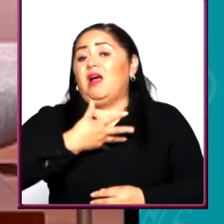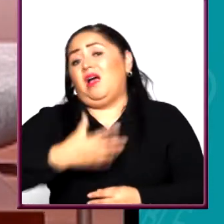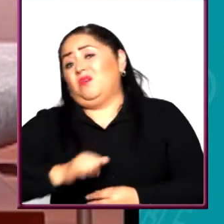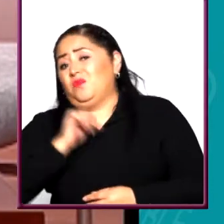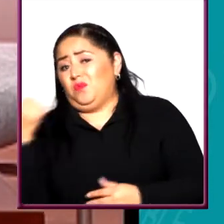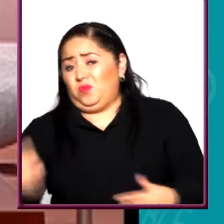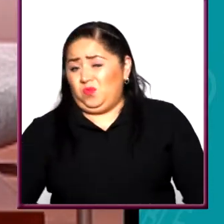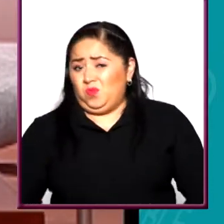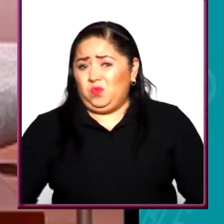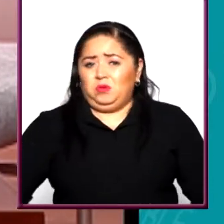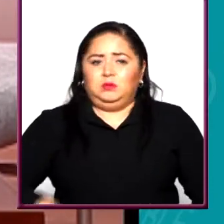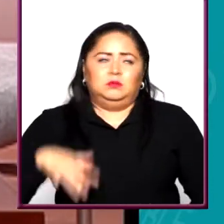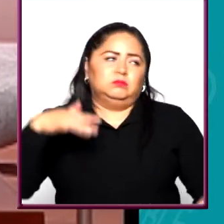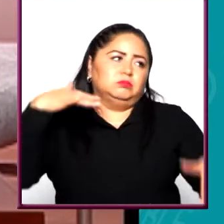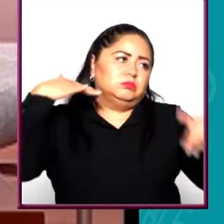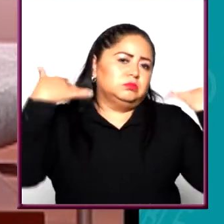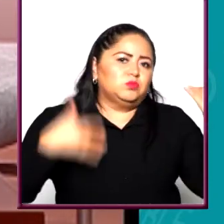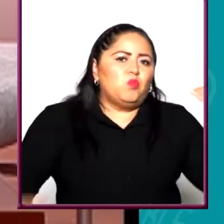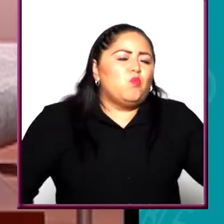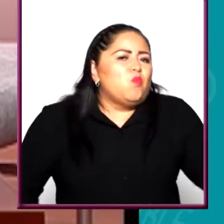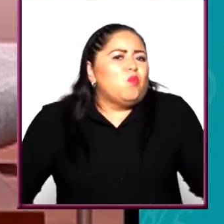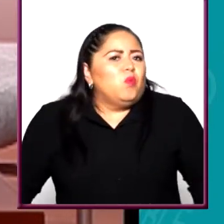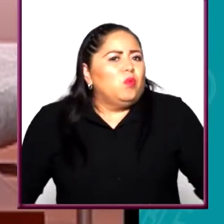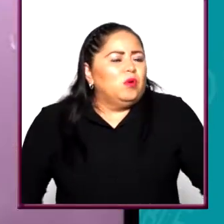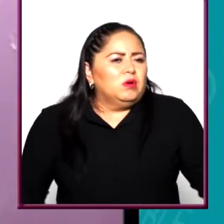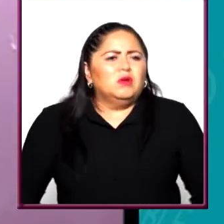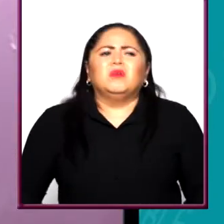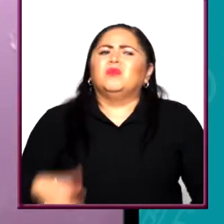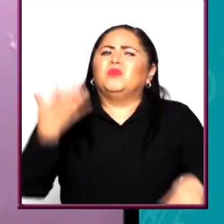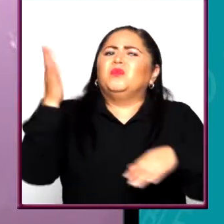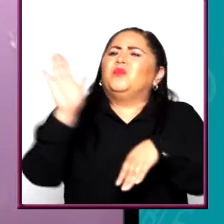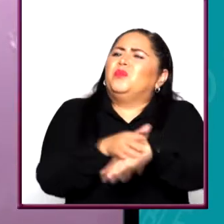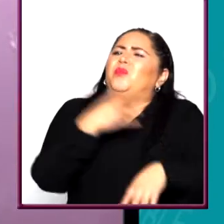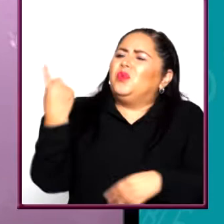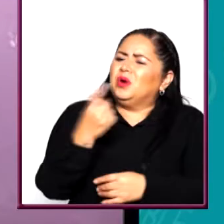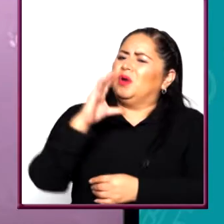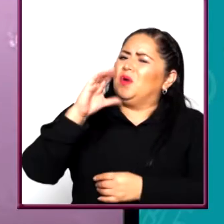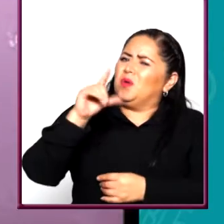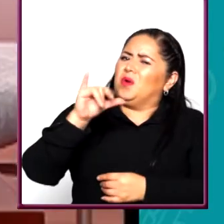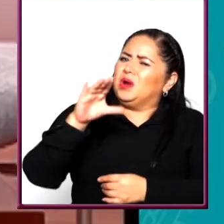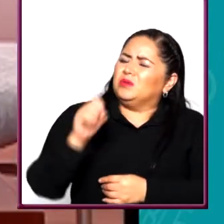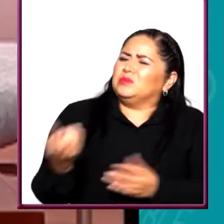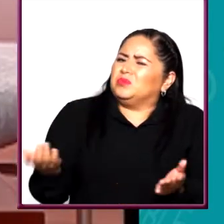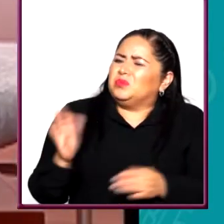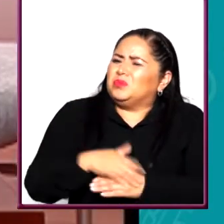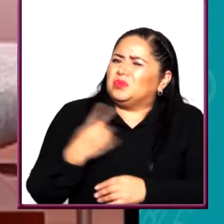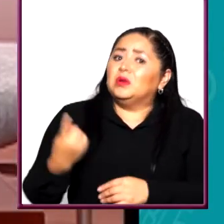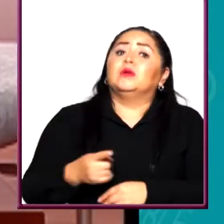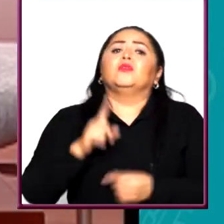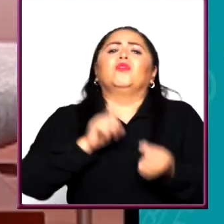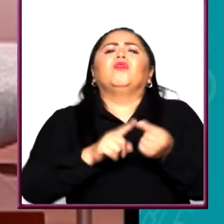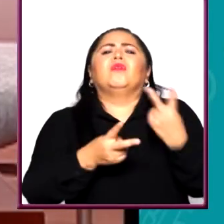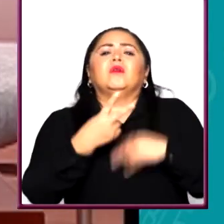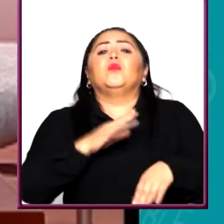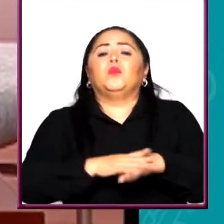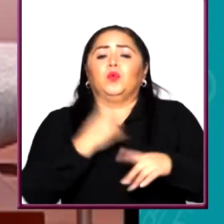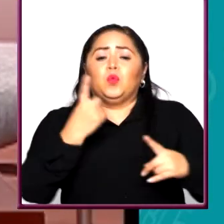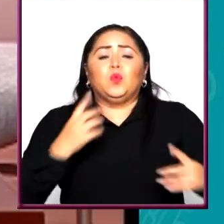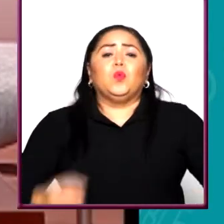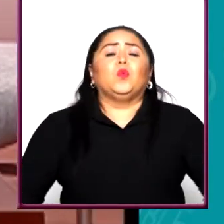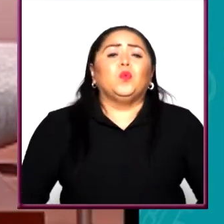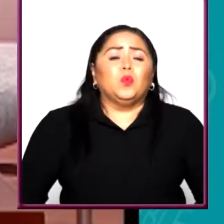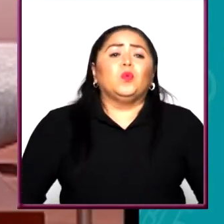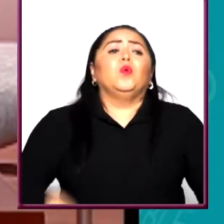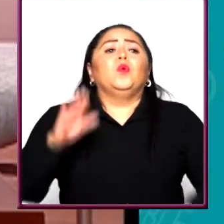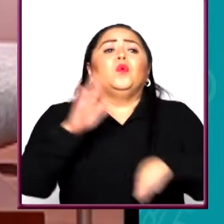otros cólicos que sí son muy molestos. ¿Por qué dan los cólicos? Los cólicos son provocados por el útero,